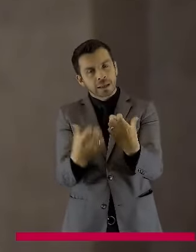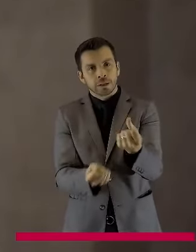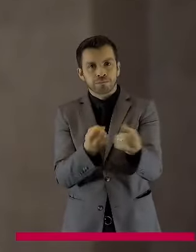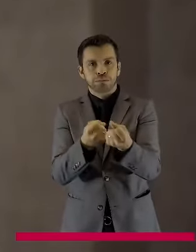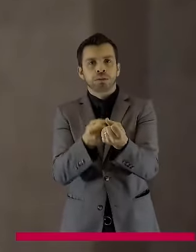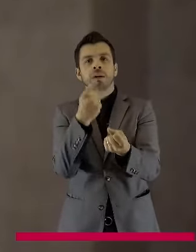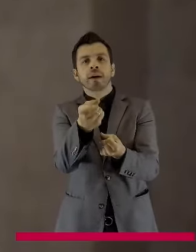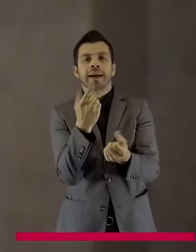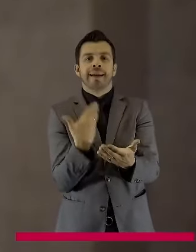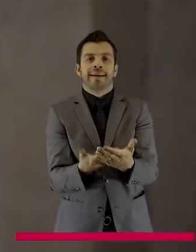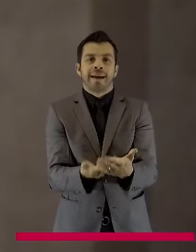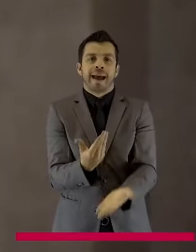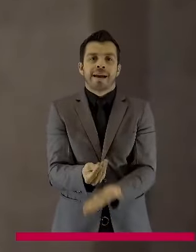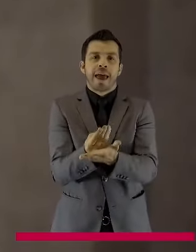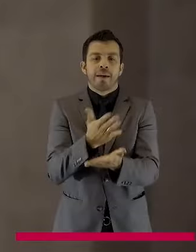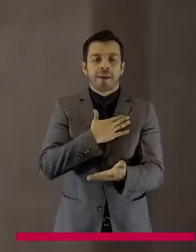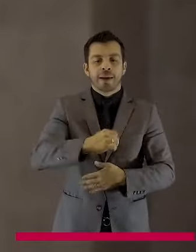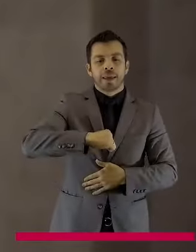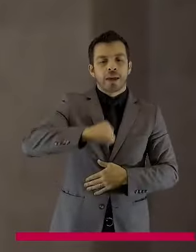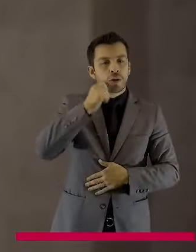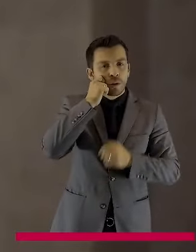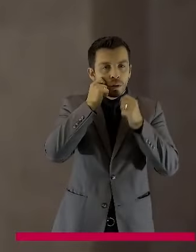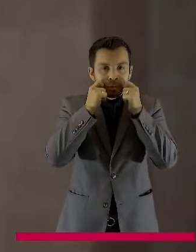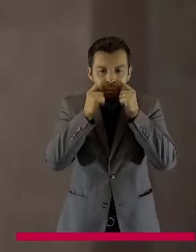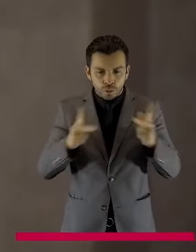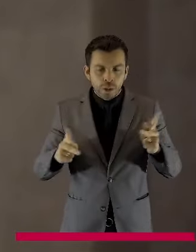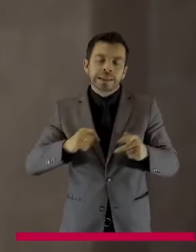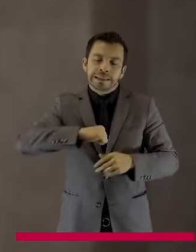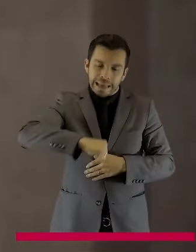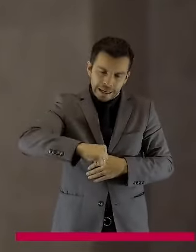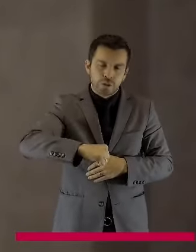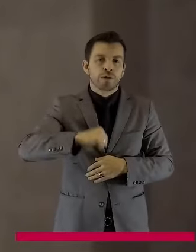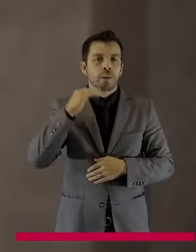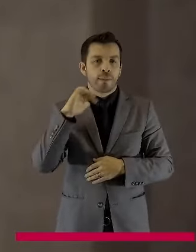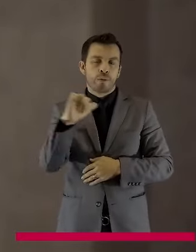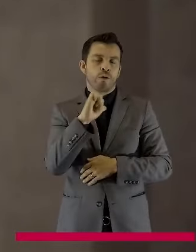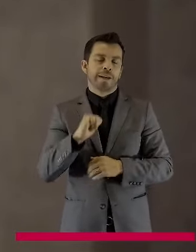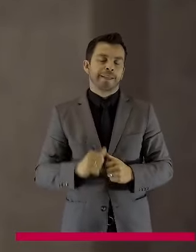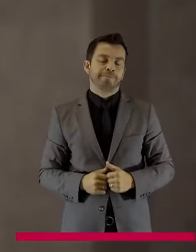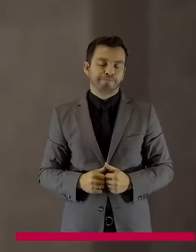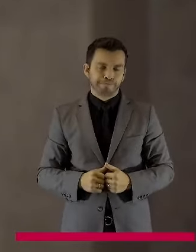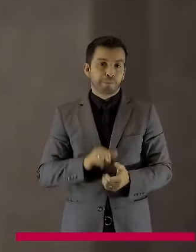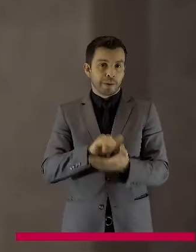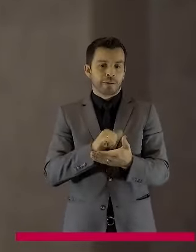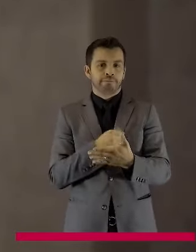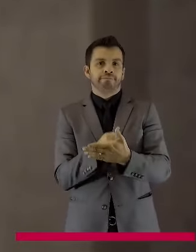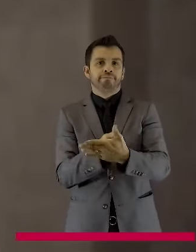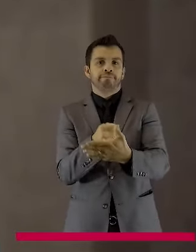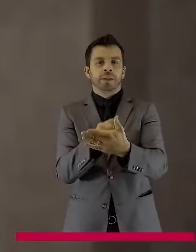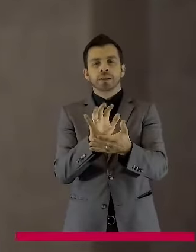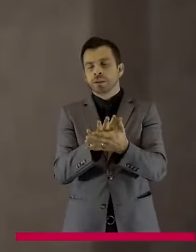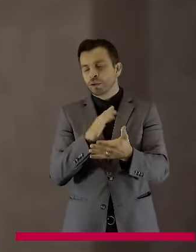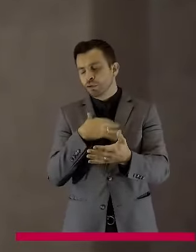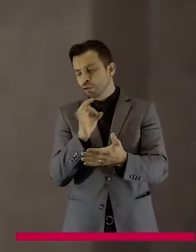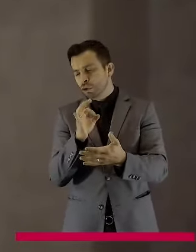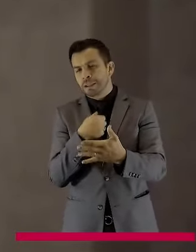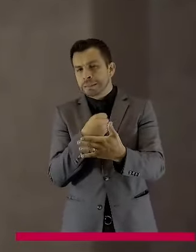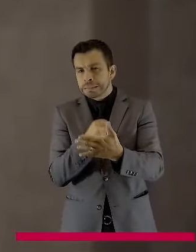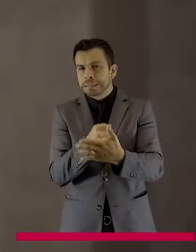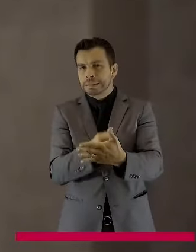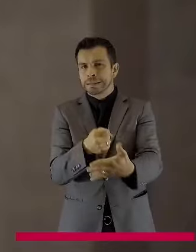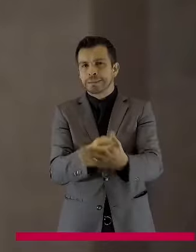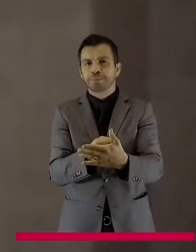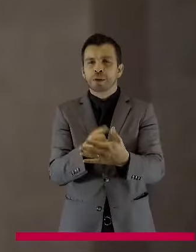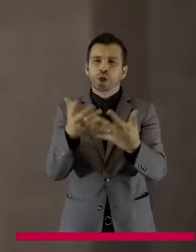la garantía de los derechos de las mujeres, ¿sí? Por eso insistimos, siempre insisto mucho en, no